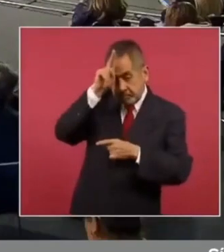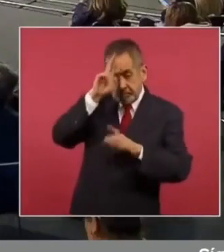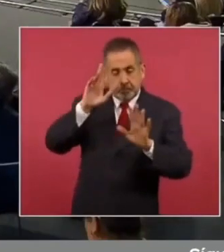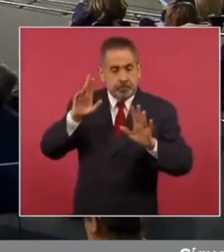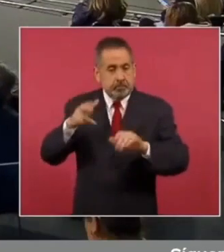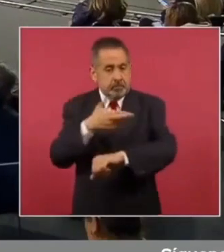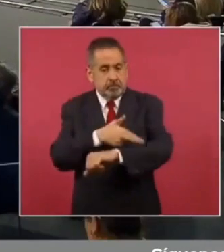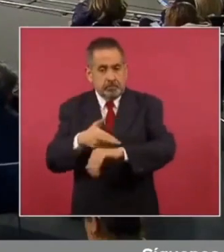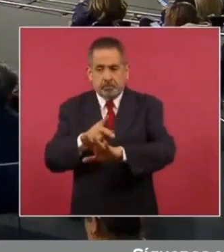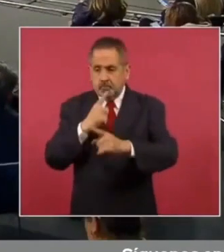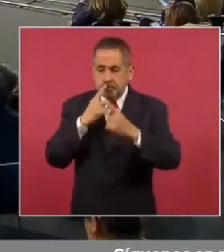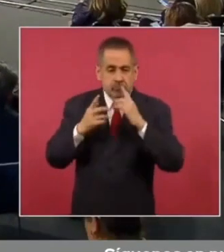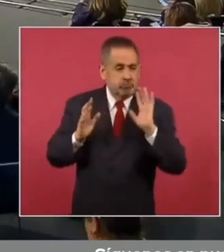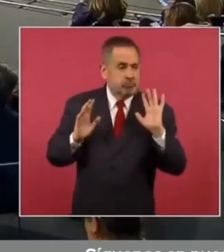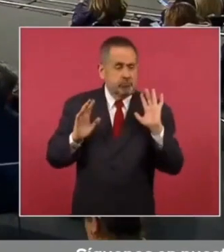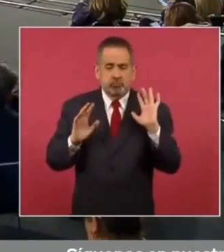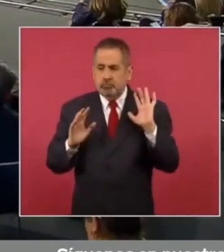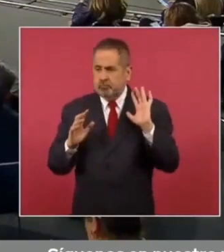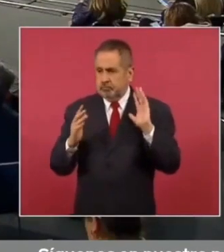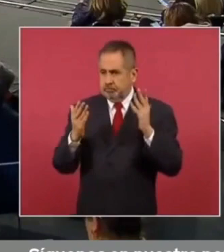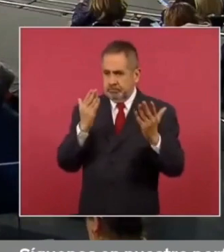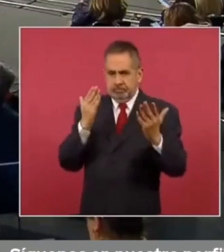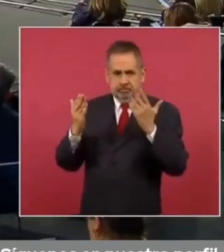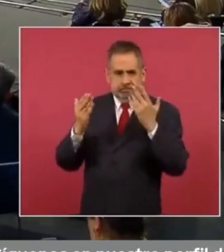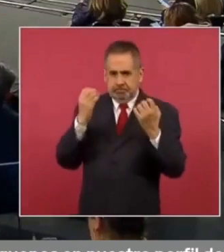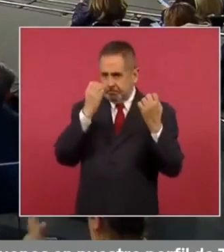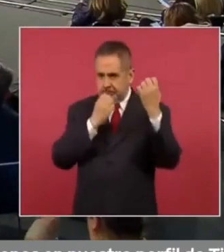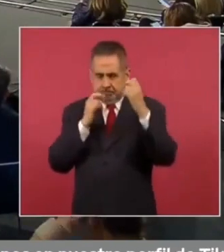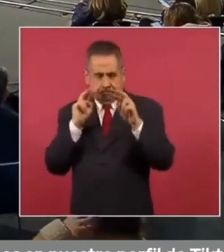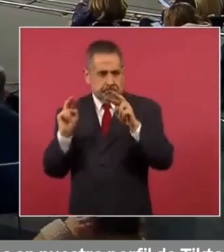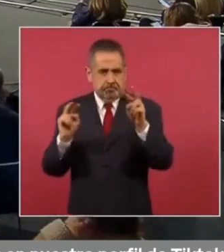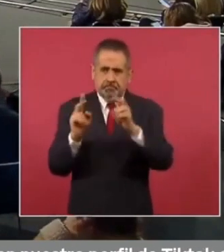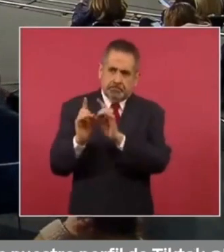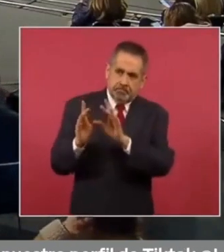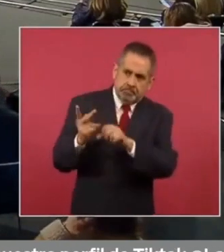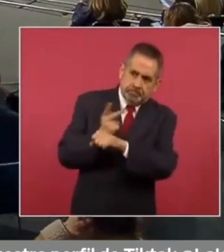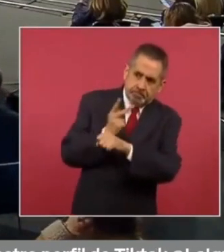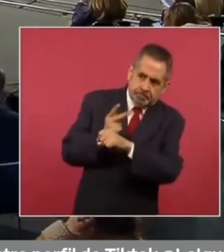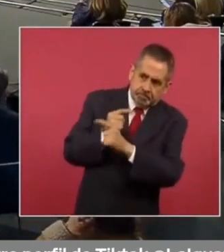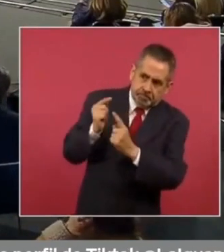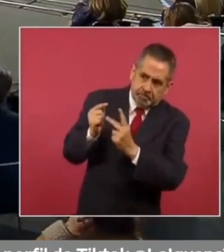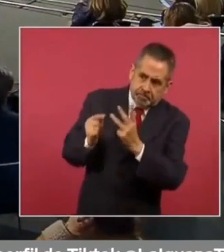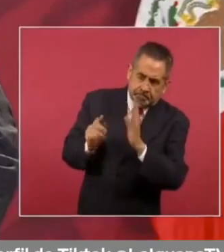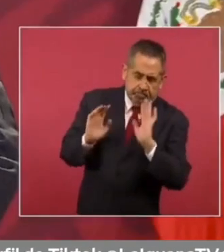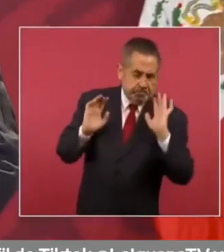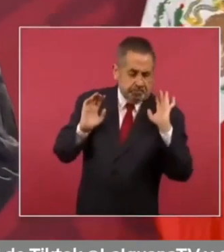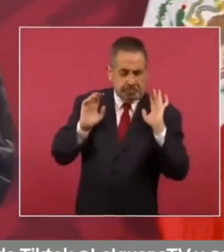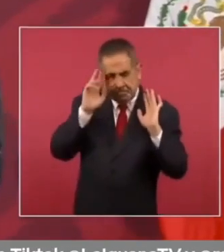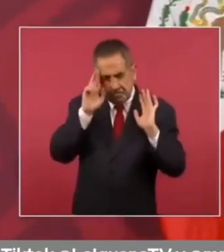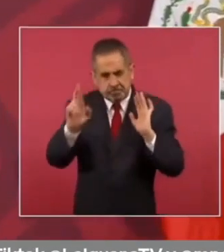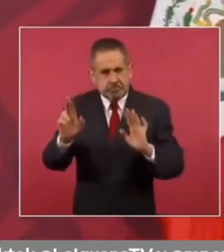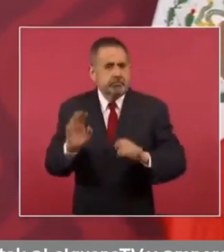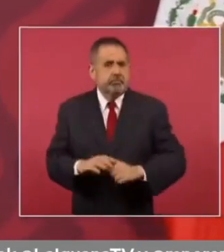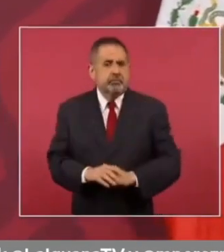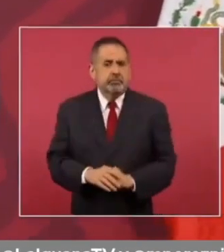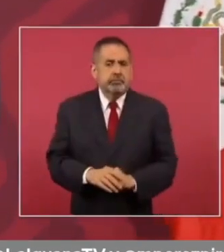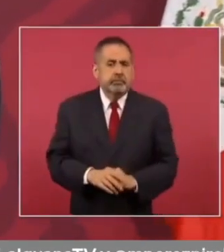es analizar los acontecimientos que se están presentando